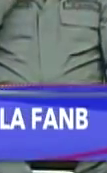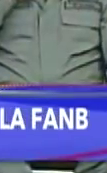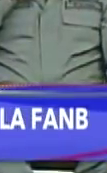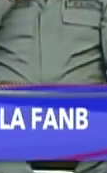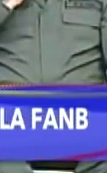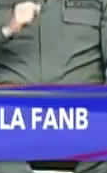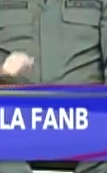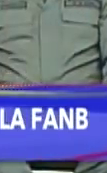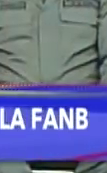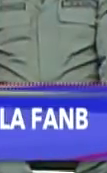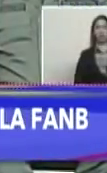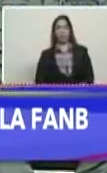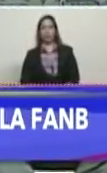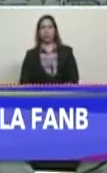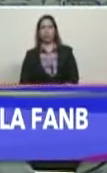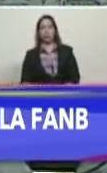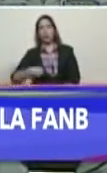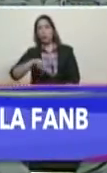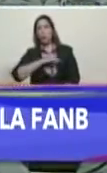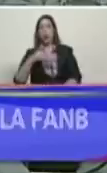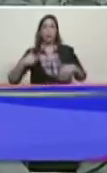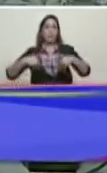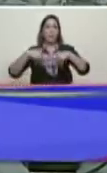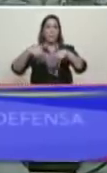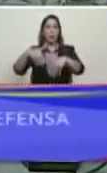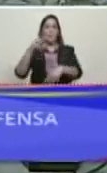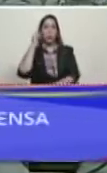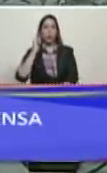a nuestro ejército bolivariano,